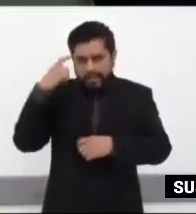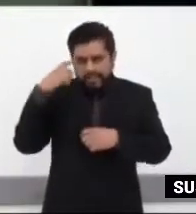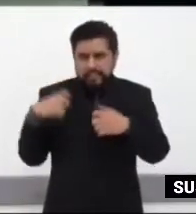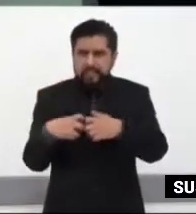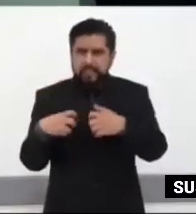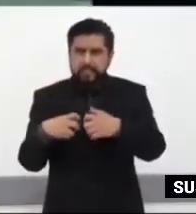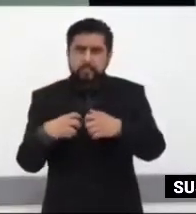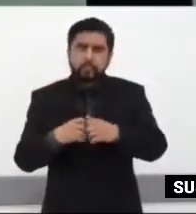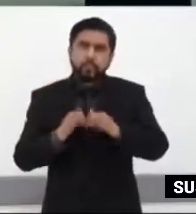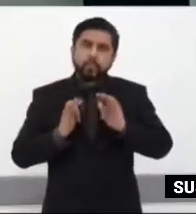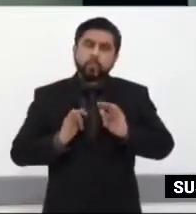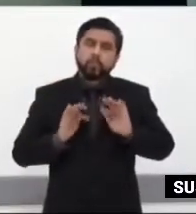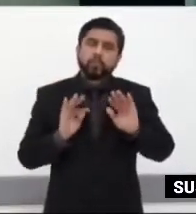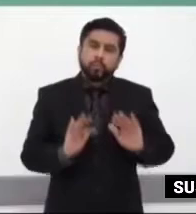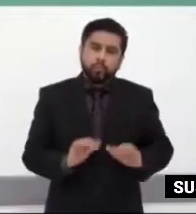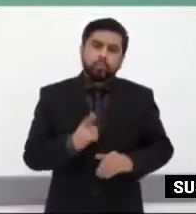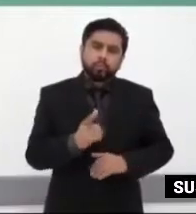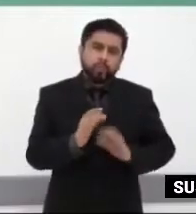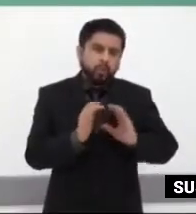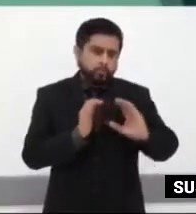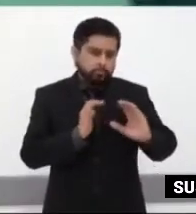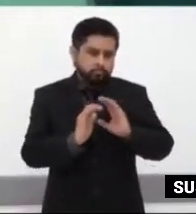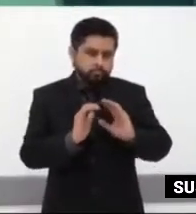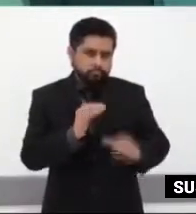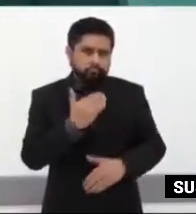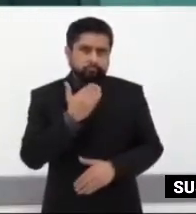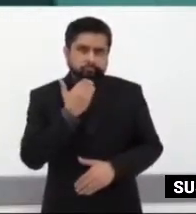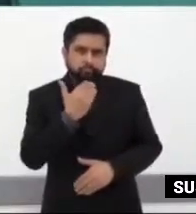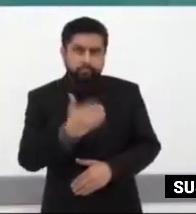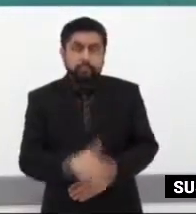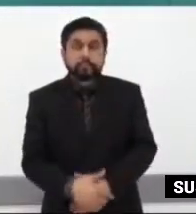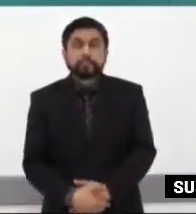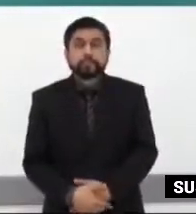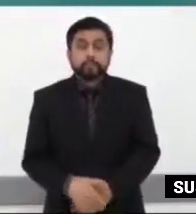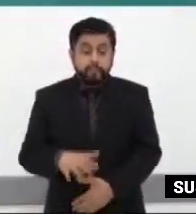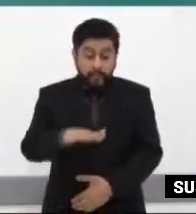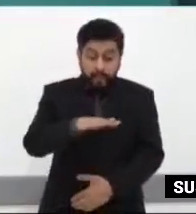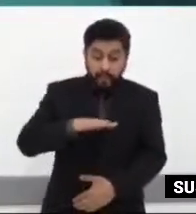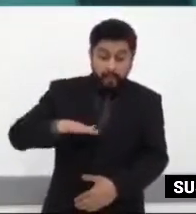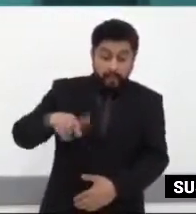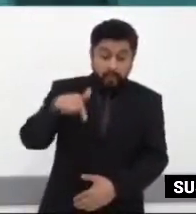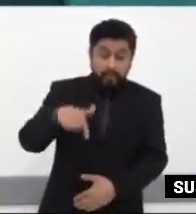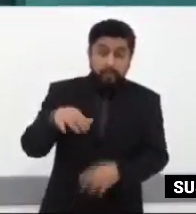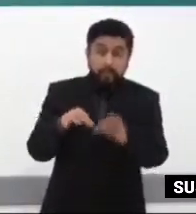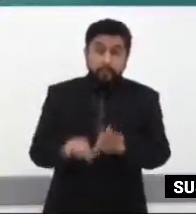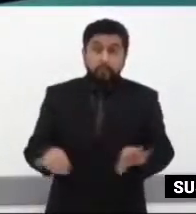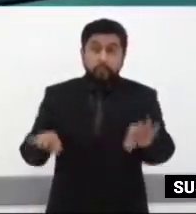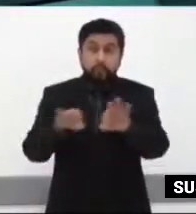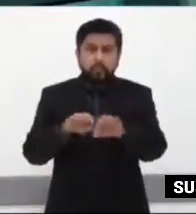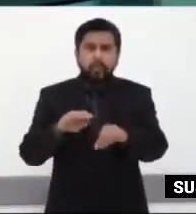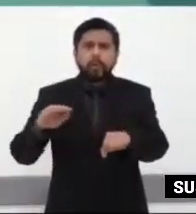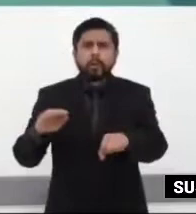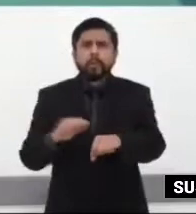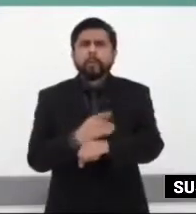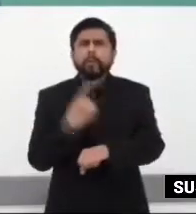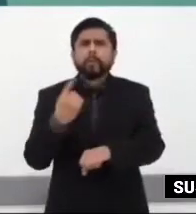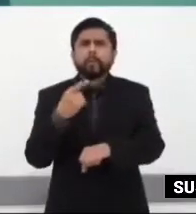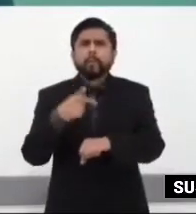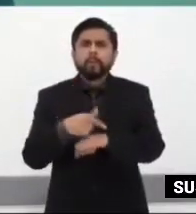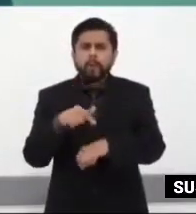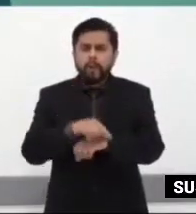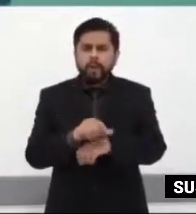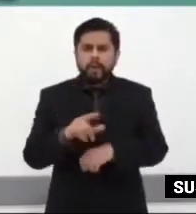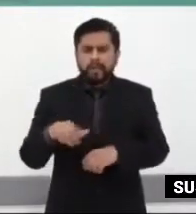y podemos tener mayor comunicación. Esta zona es muy importante para nosotros porque tenemos el área de